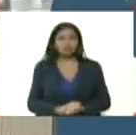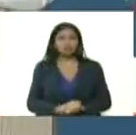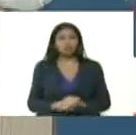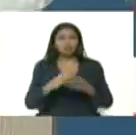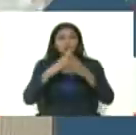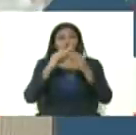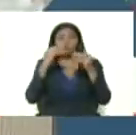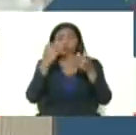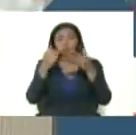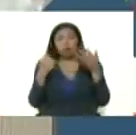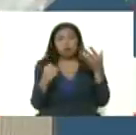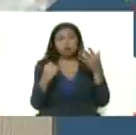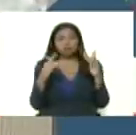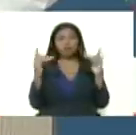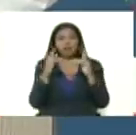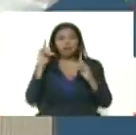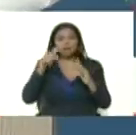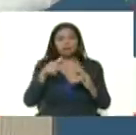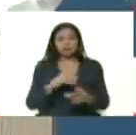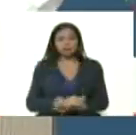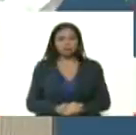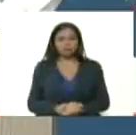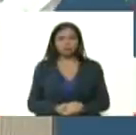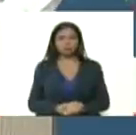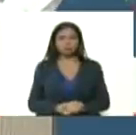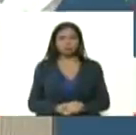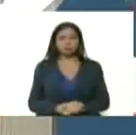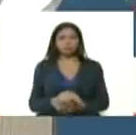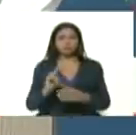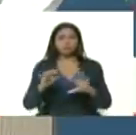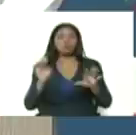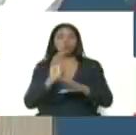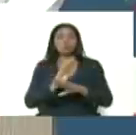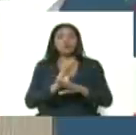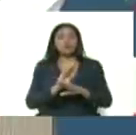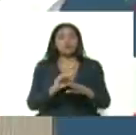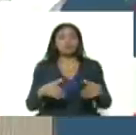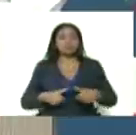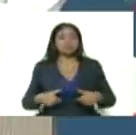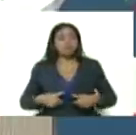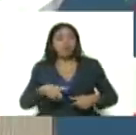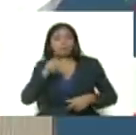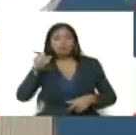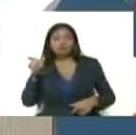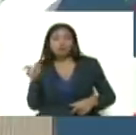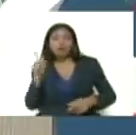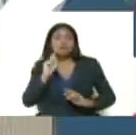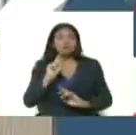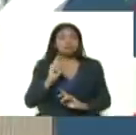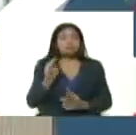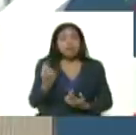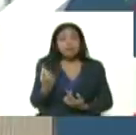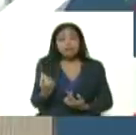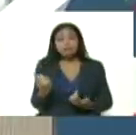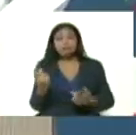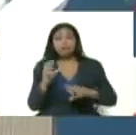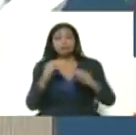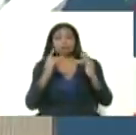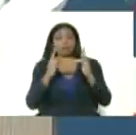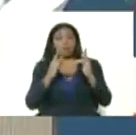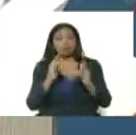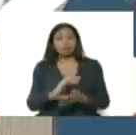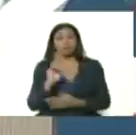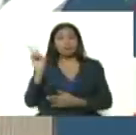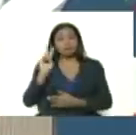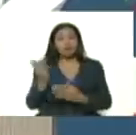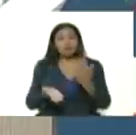que incluye las camas de unidades de cuidados intensivos para pacientes que así lo requieran, ha generado que Venezuela tenga una